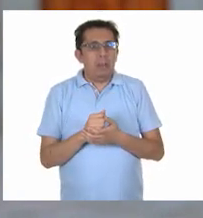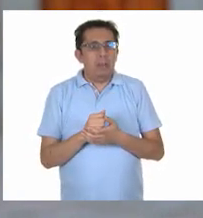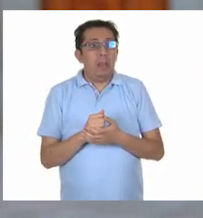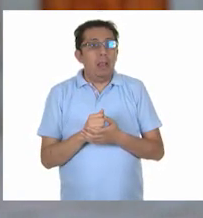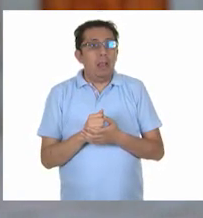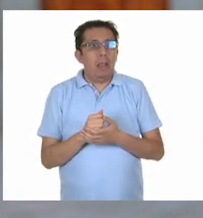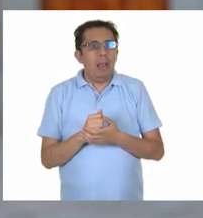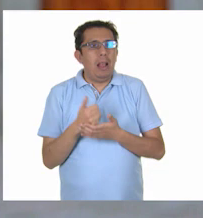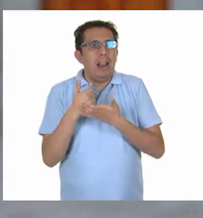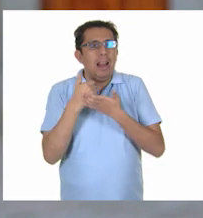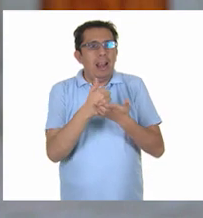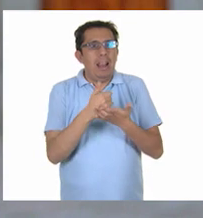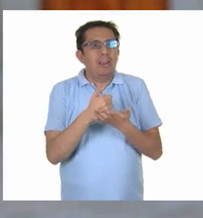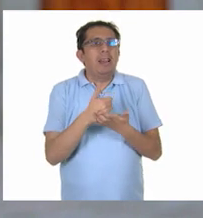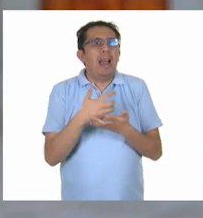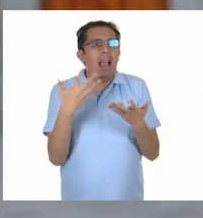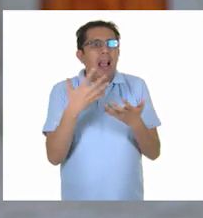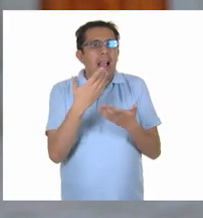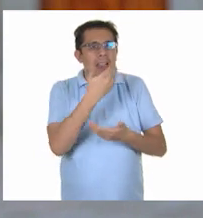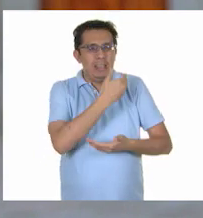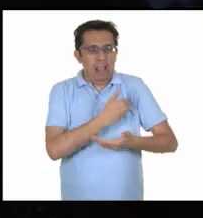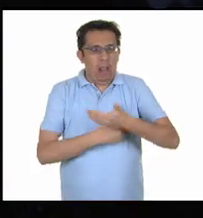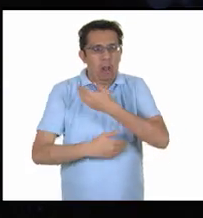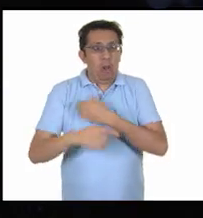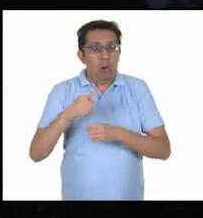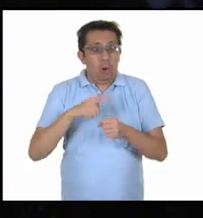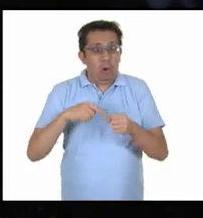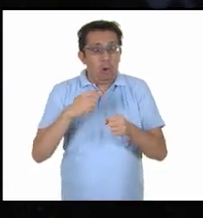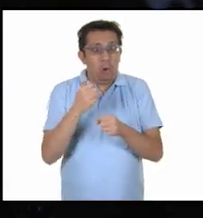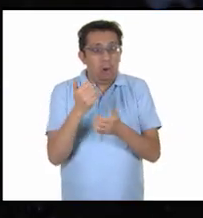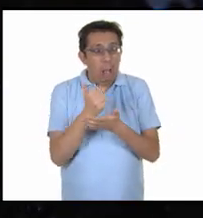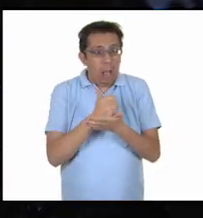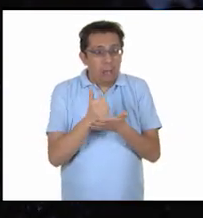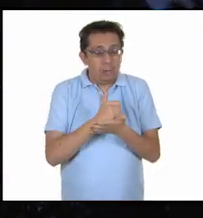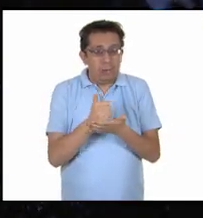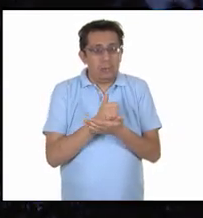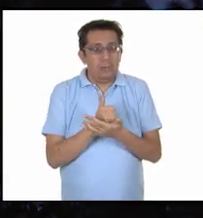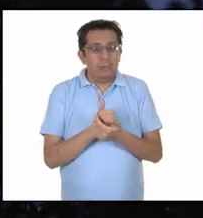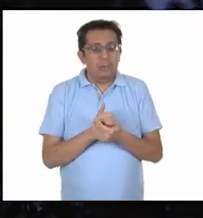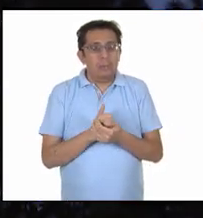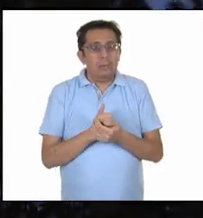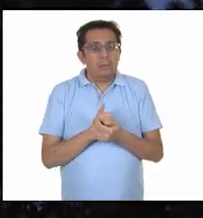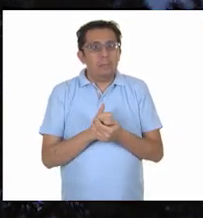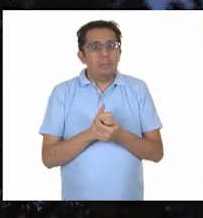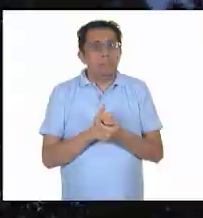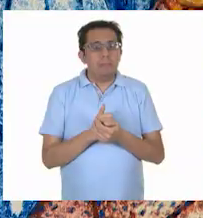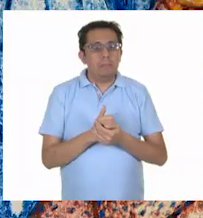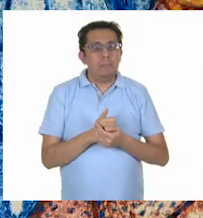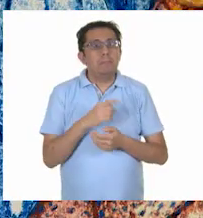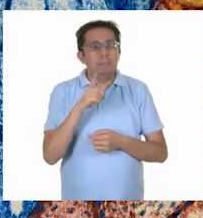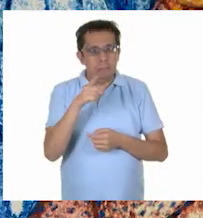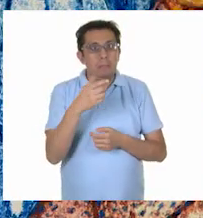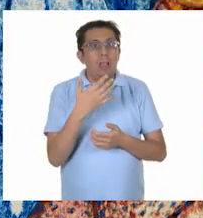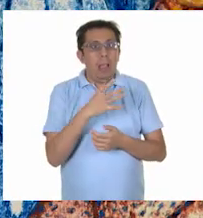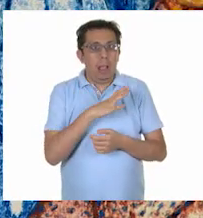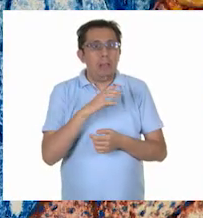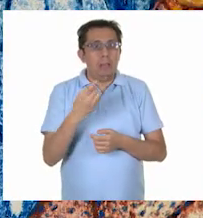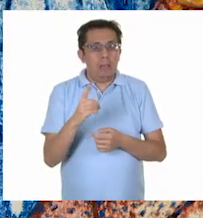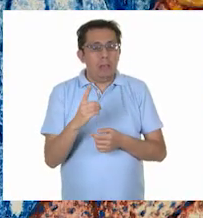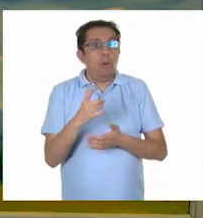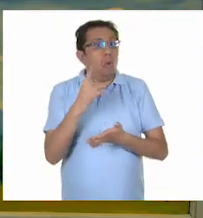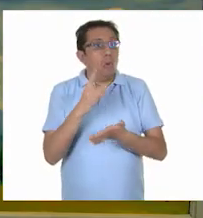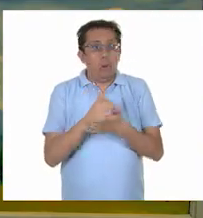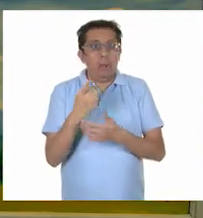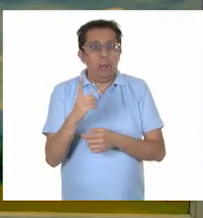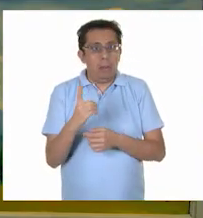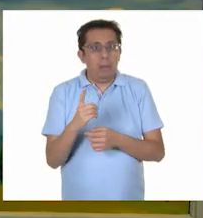chalecos de azul plúmbago. Y es un azul que ves acá en Tlaxcala en diciembre. Sí, solamente en